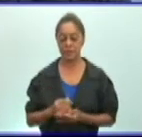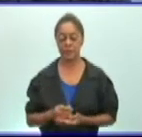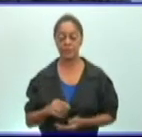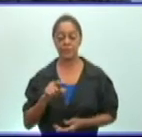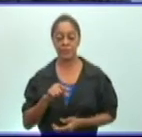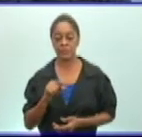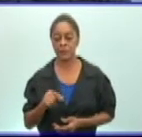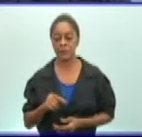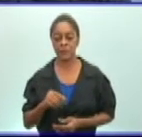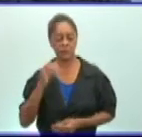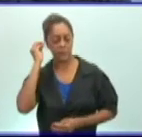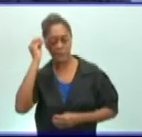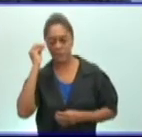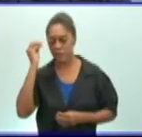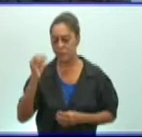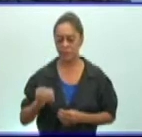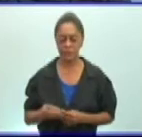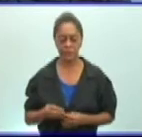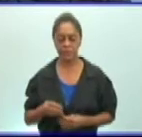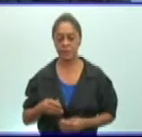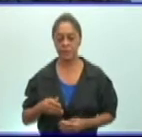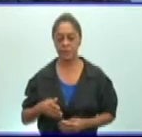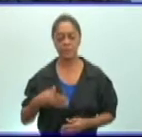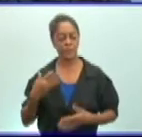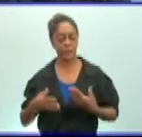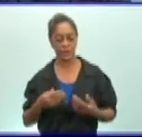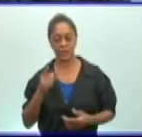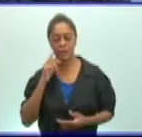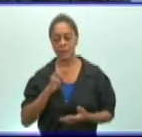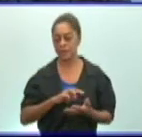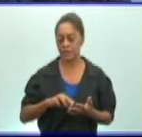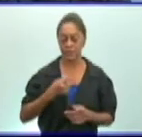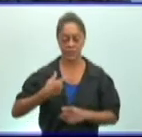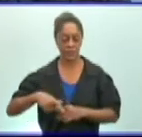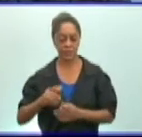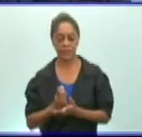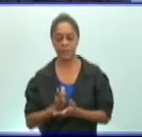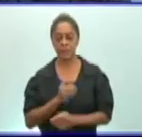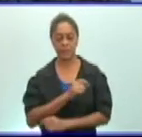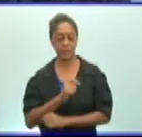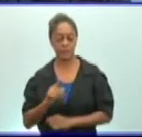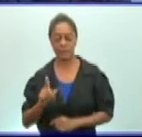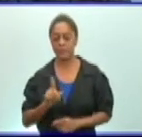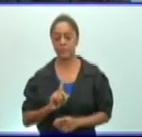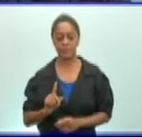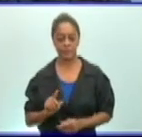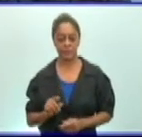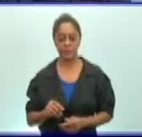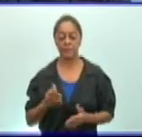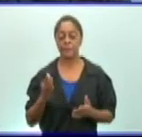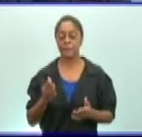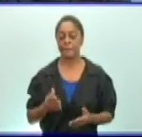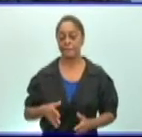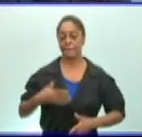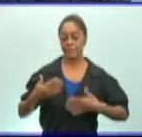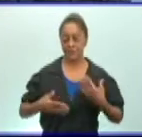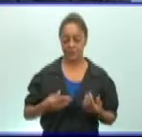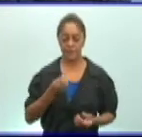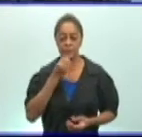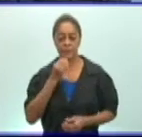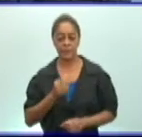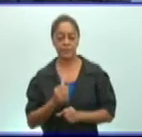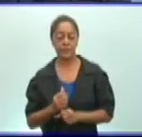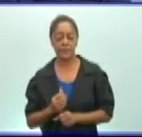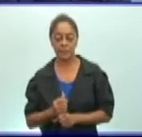que atormentarse con las actividades, no significa que haya que revisar en la próxima clase con el profesor, sino más bien que son actividades para que puedan trabajar, porque